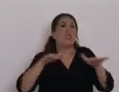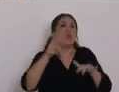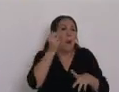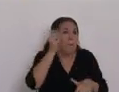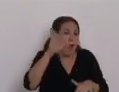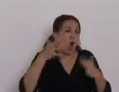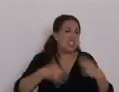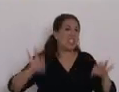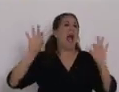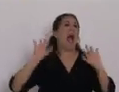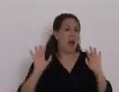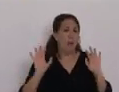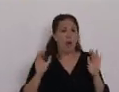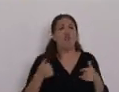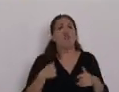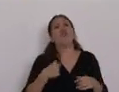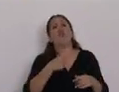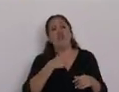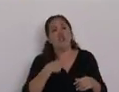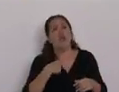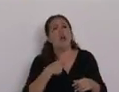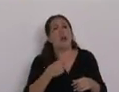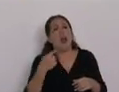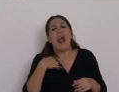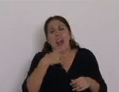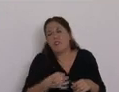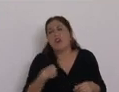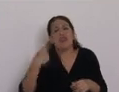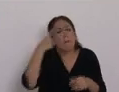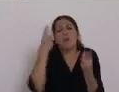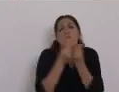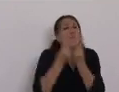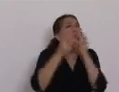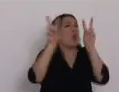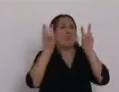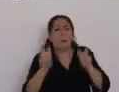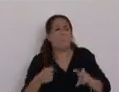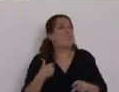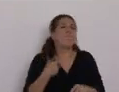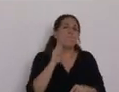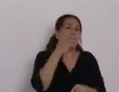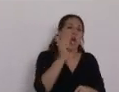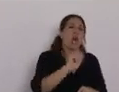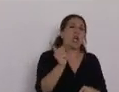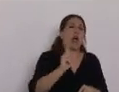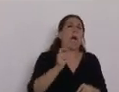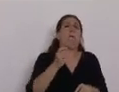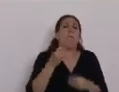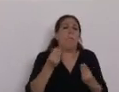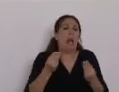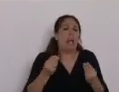ahora. Entonces yo quiero quedarme con este concepto y la verdad que había pensado un montón de cuestiones, pero dije, no voy a alterar este clima de